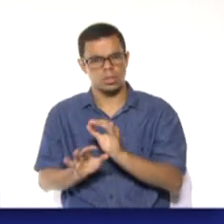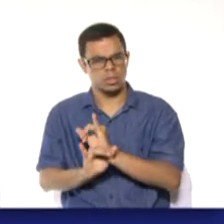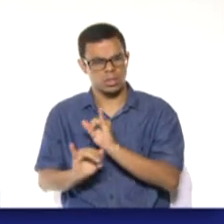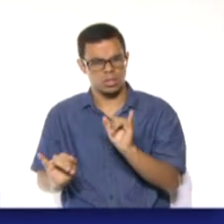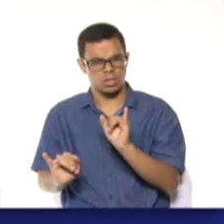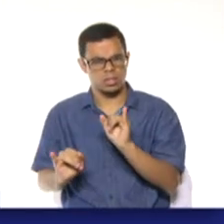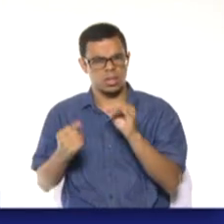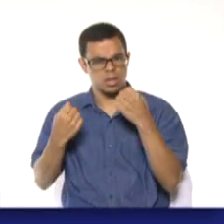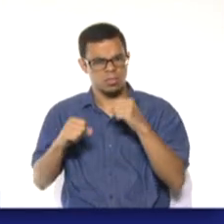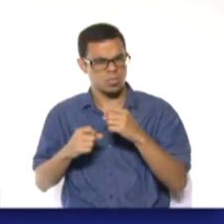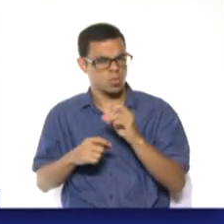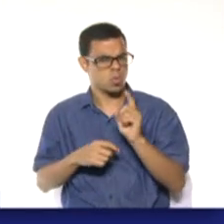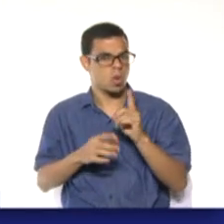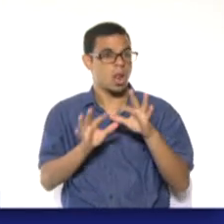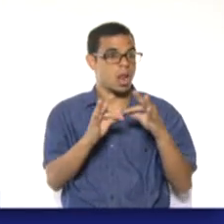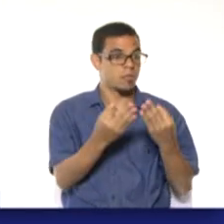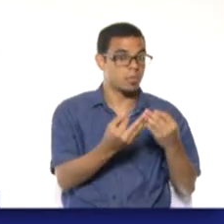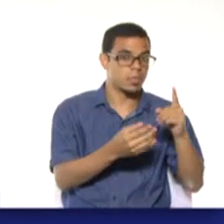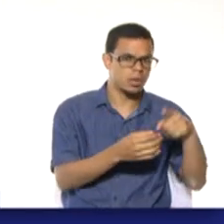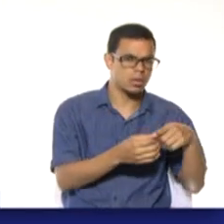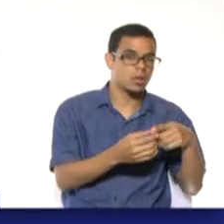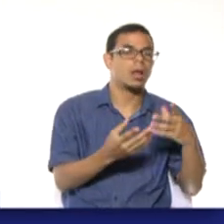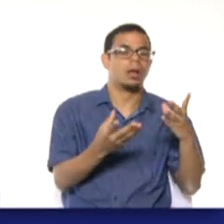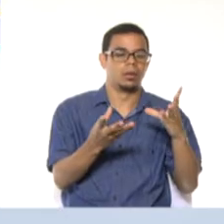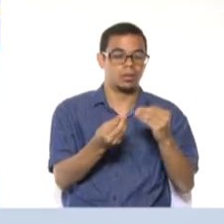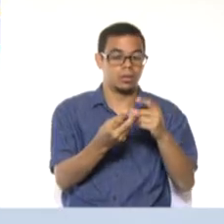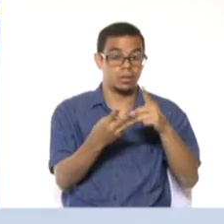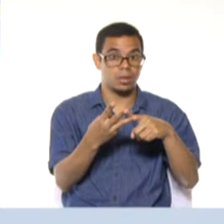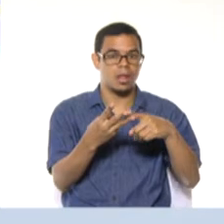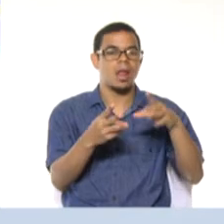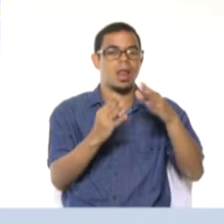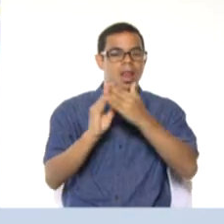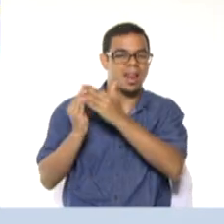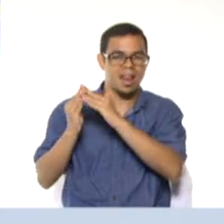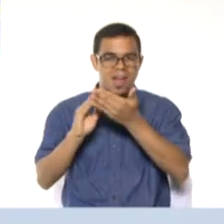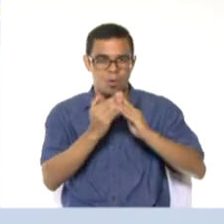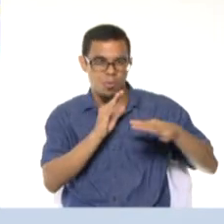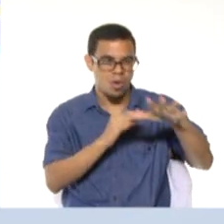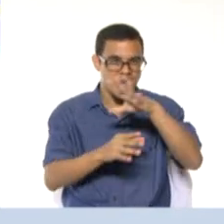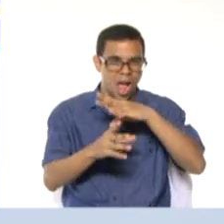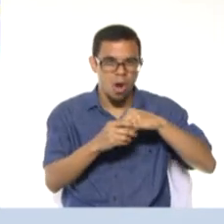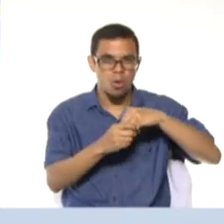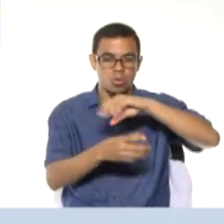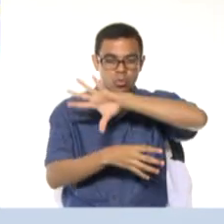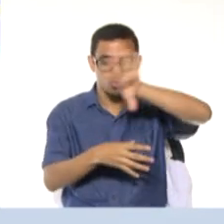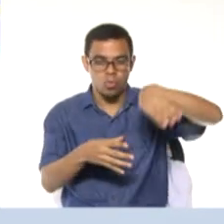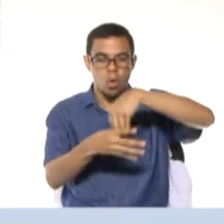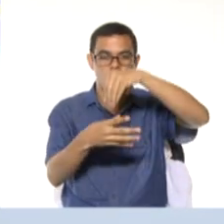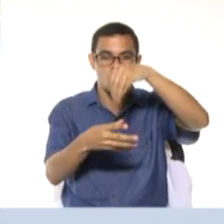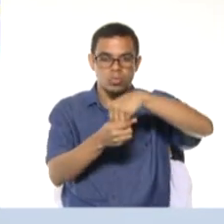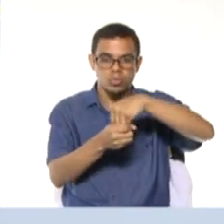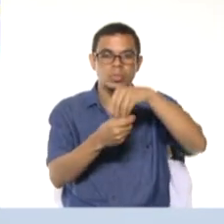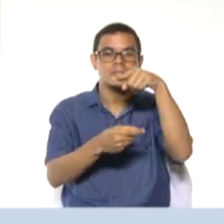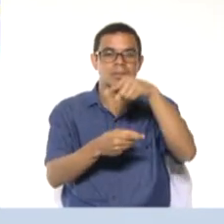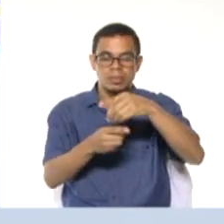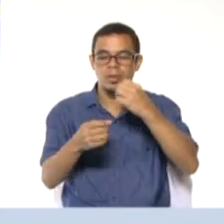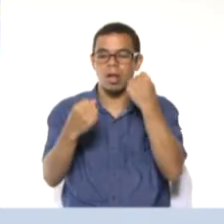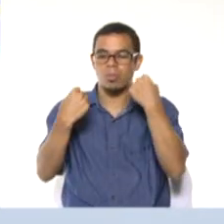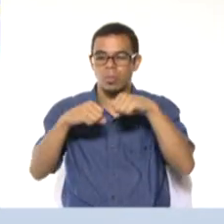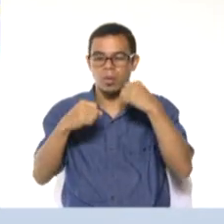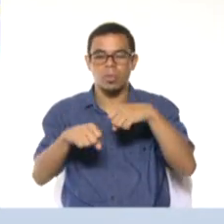estudiante o participante y la familia, también podemos involucrar a la comunidad en general. Definitivamente partimos de esos